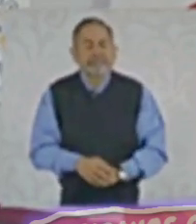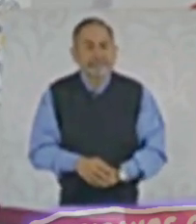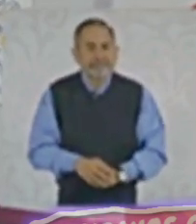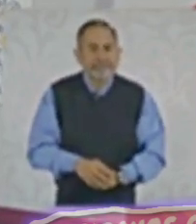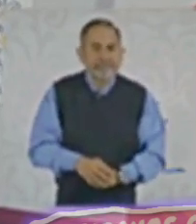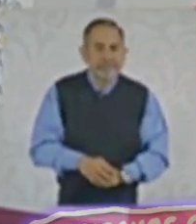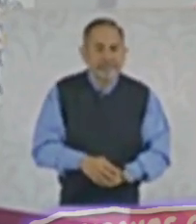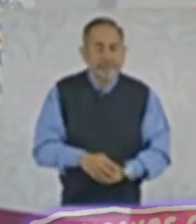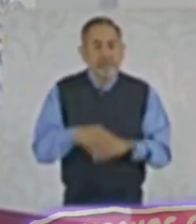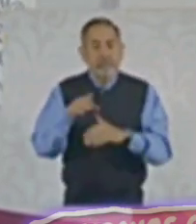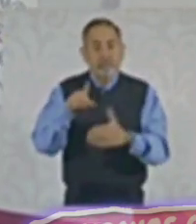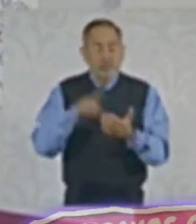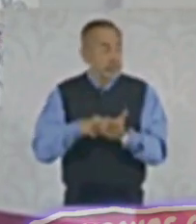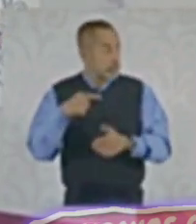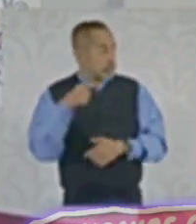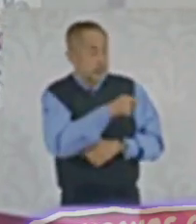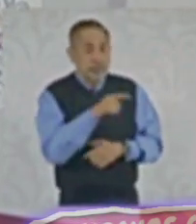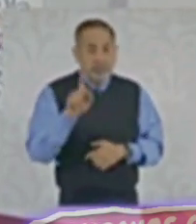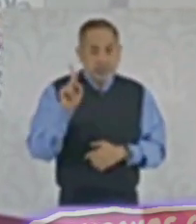refiriéndonos al Poder Judicial,